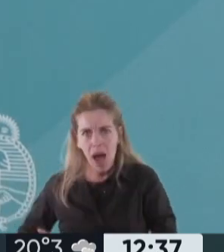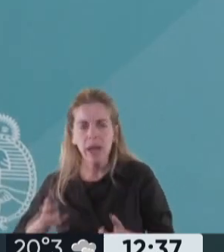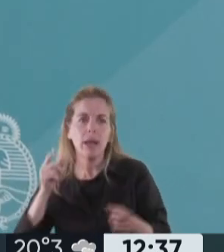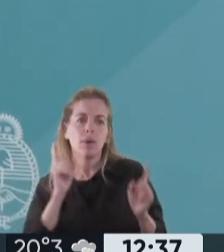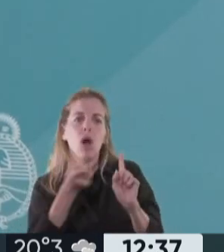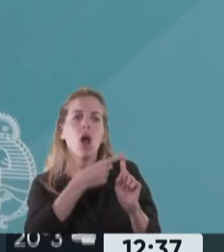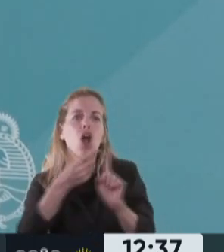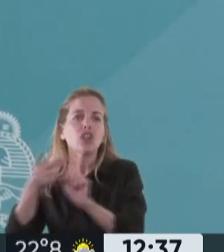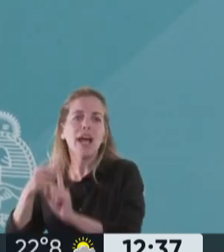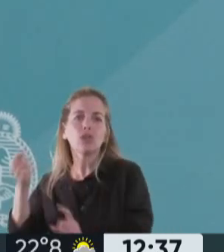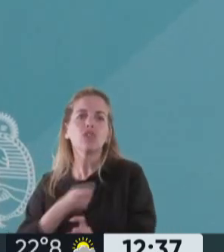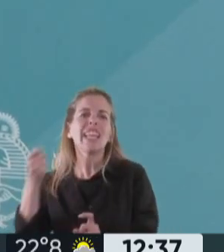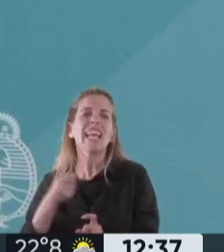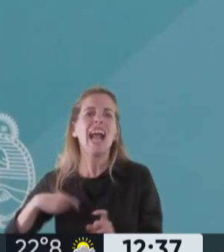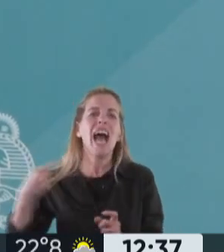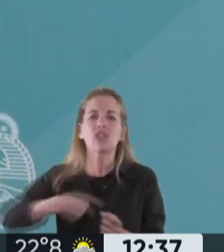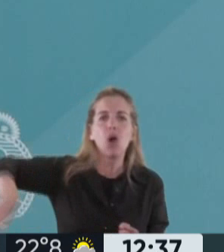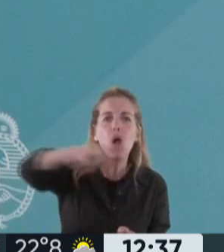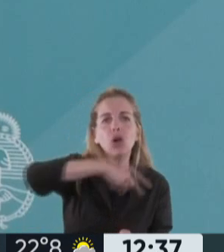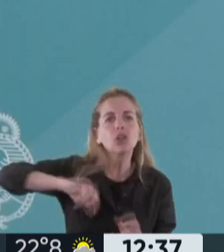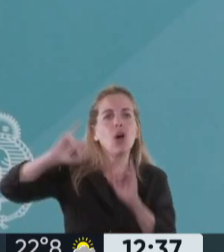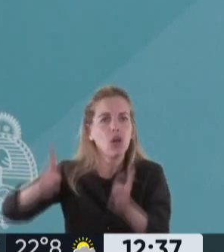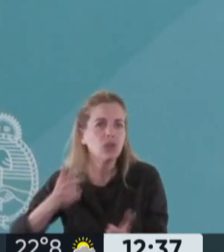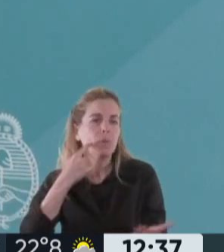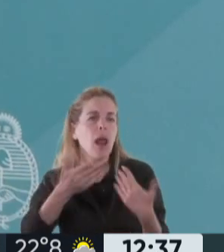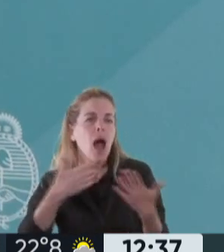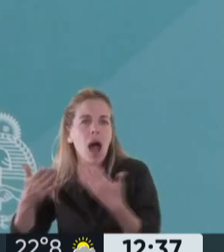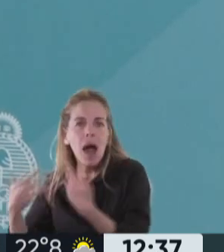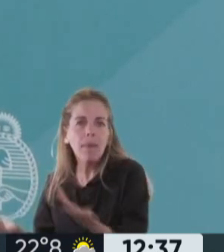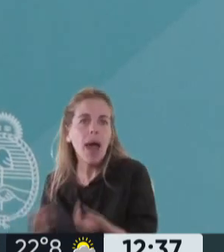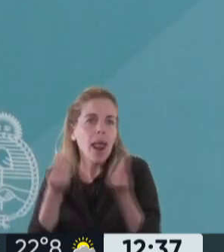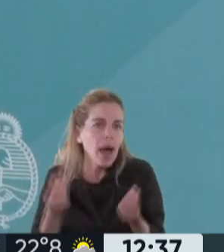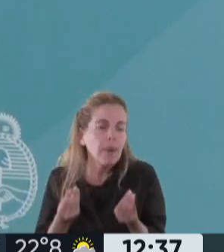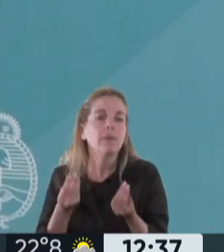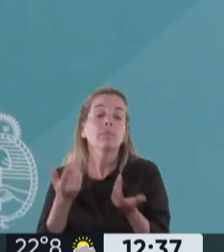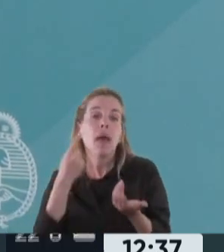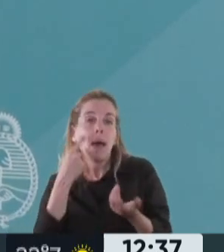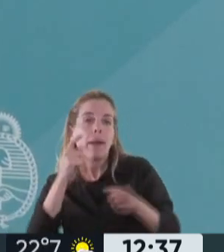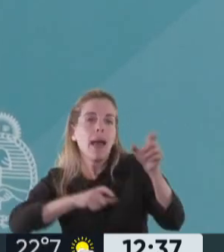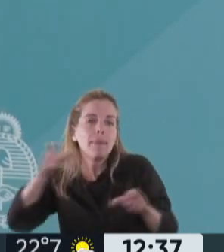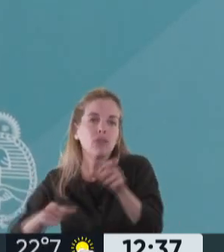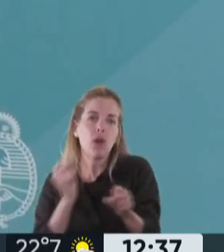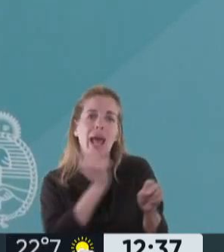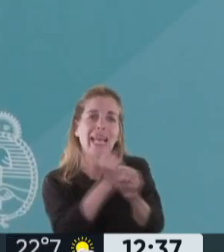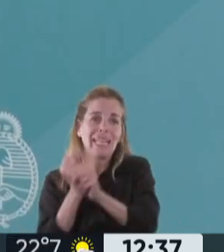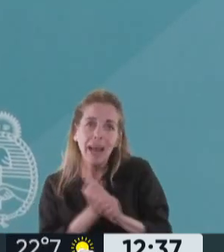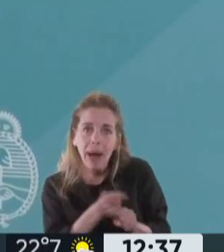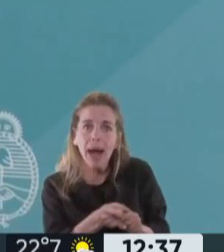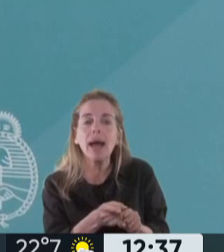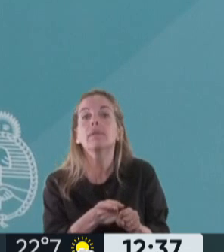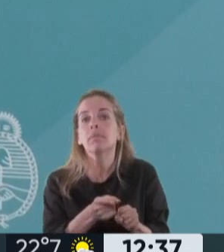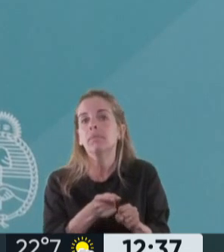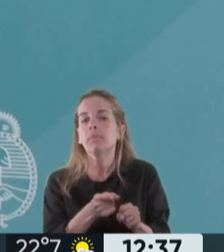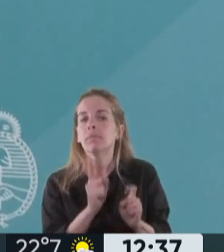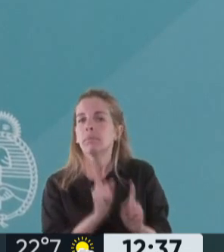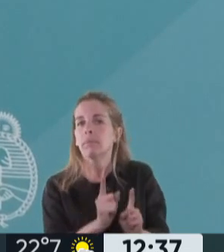gremios para tratar de que los trabajadores y las trabajadoras no pierdan